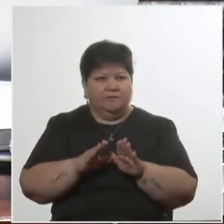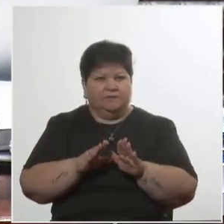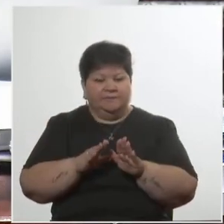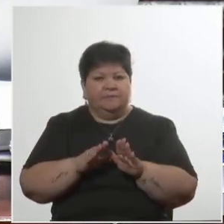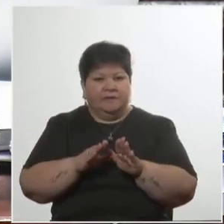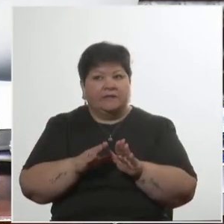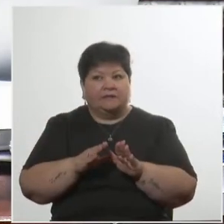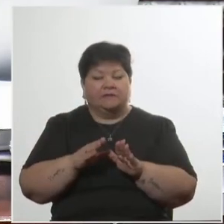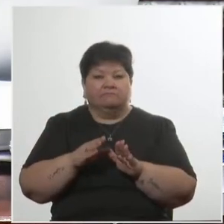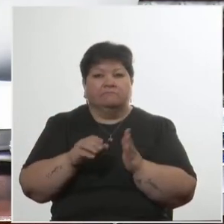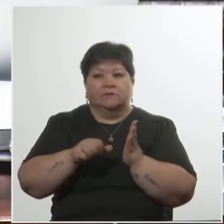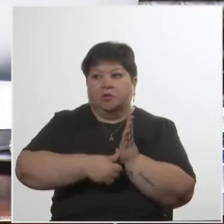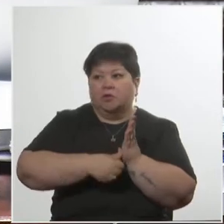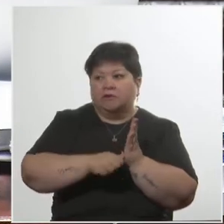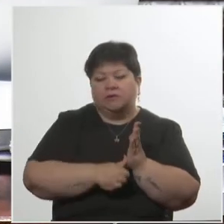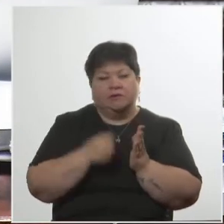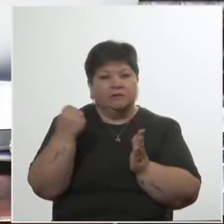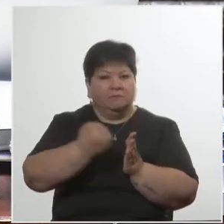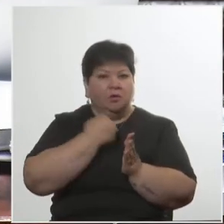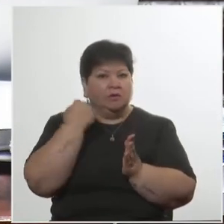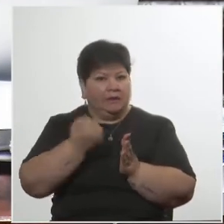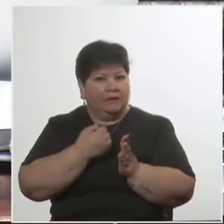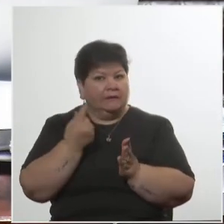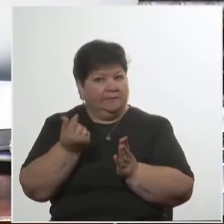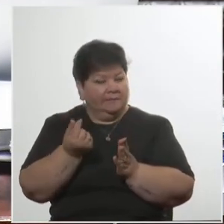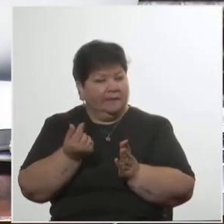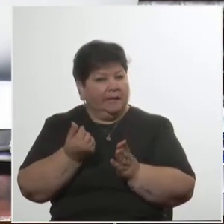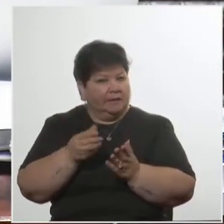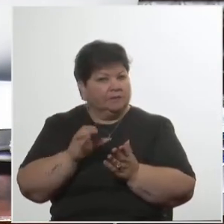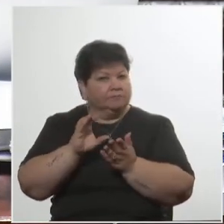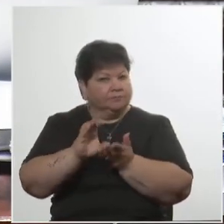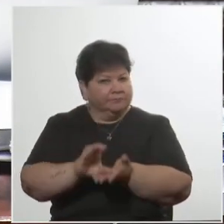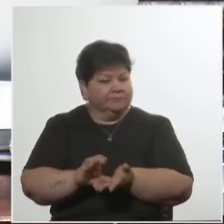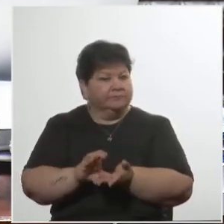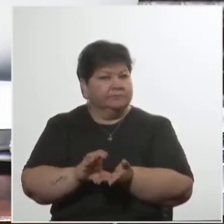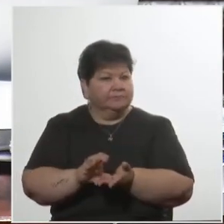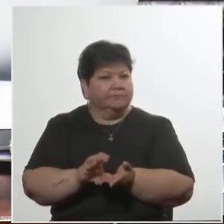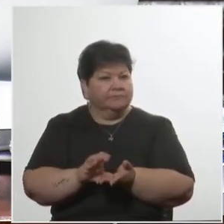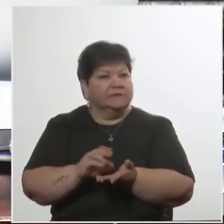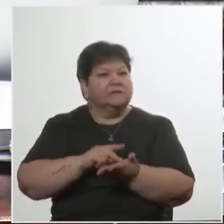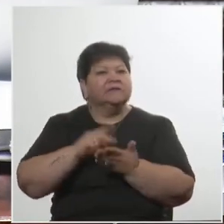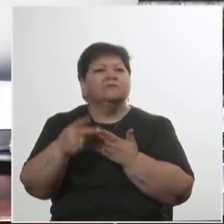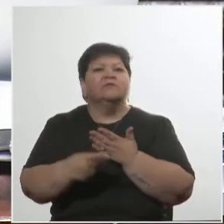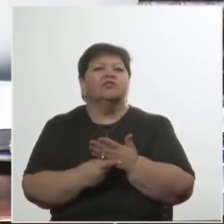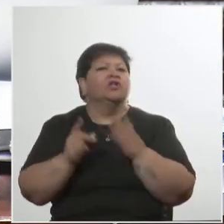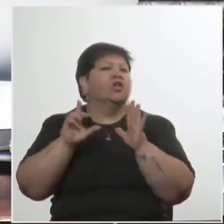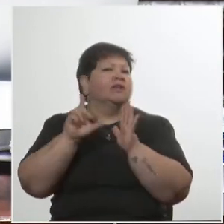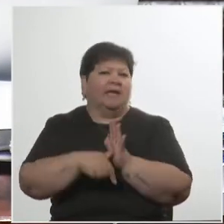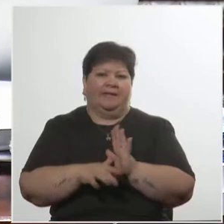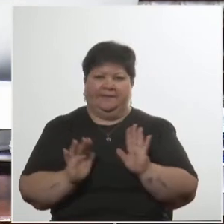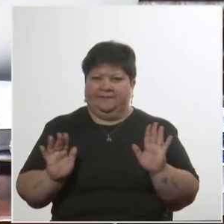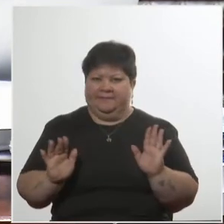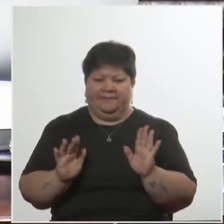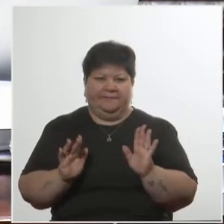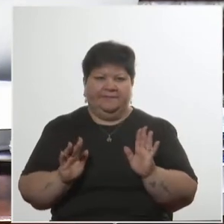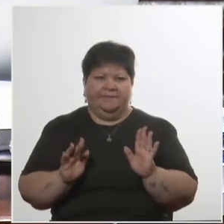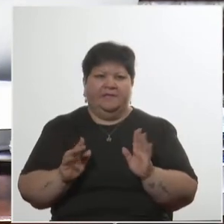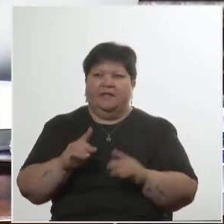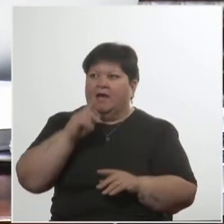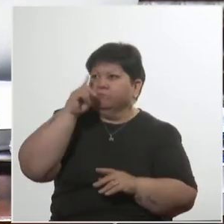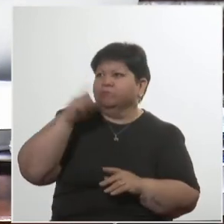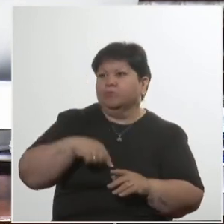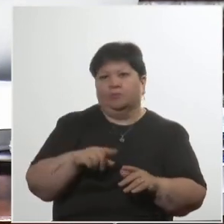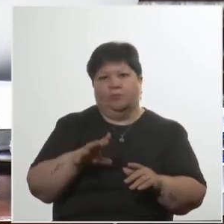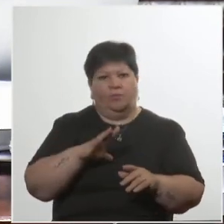muy importantes y estaba bien que lo fueran estas estas este proyecto llega tarde se hablaba del apuro no